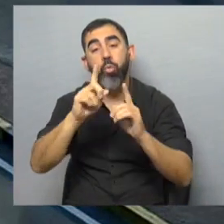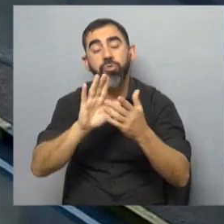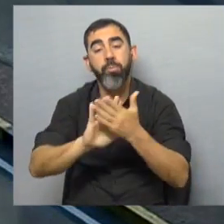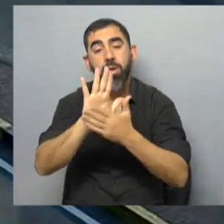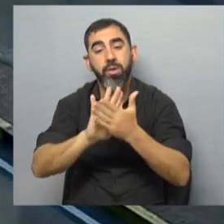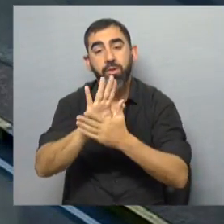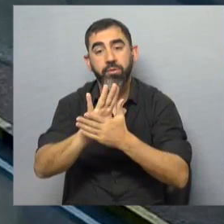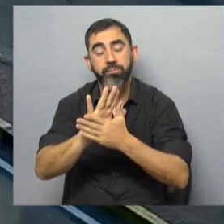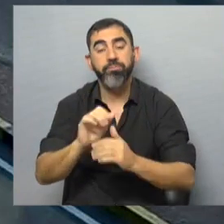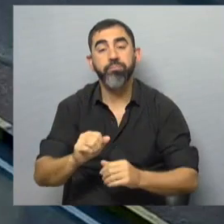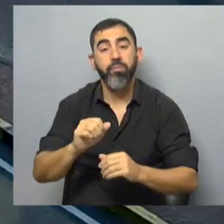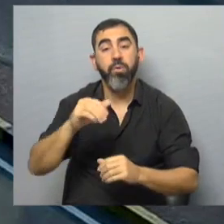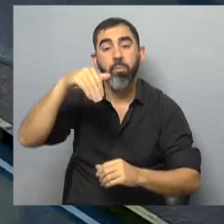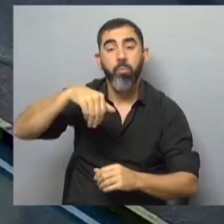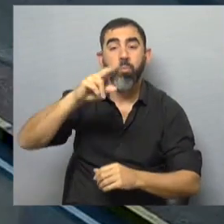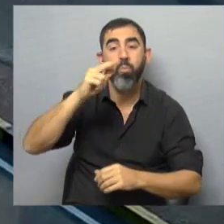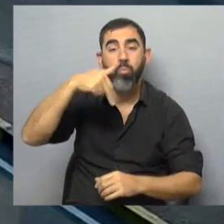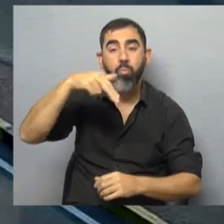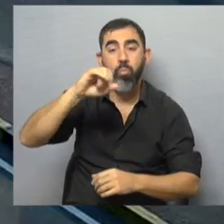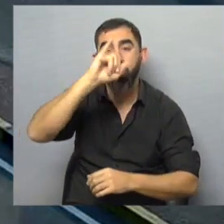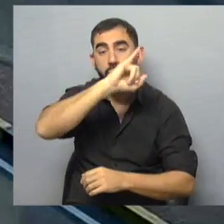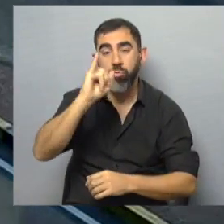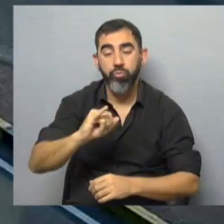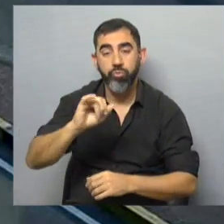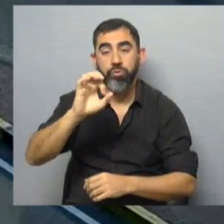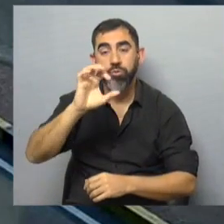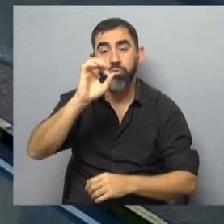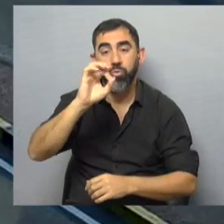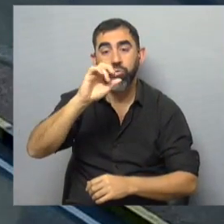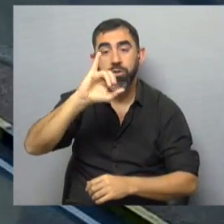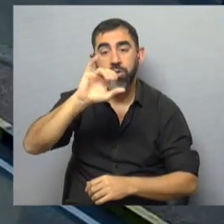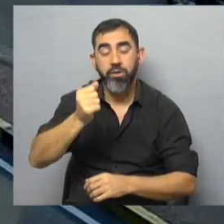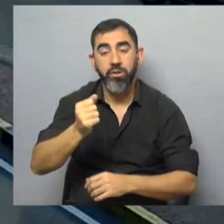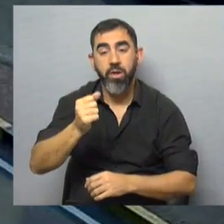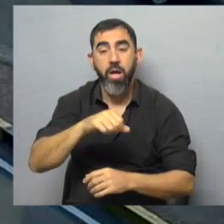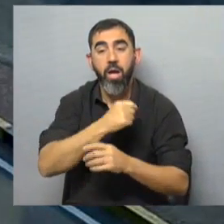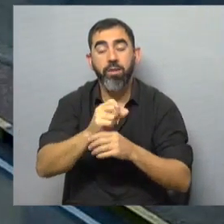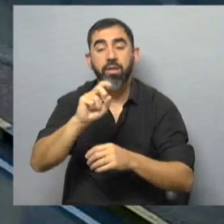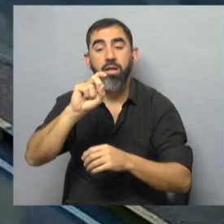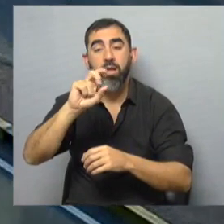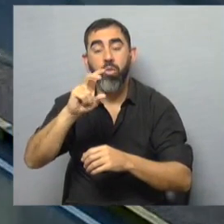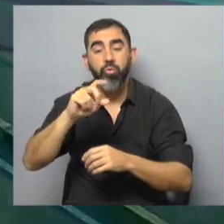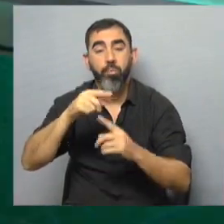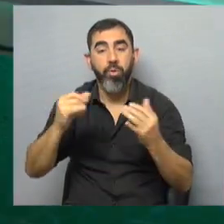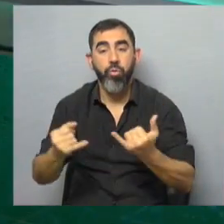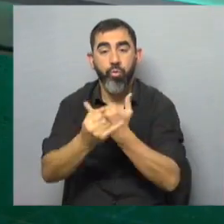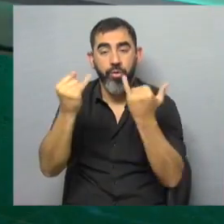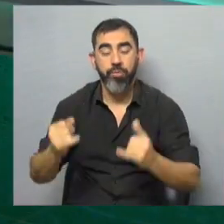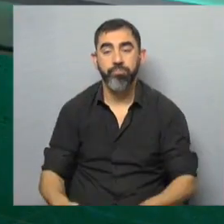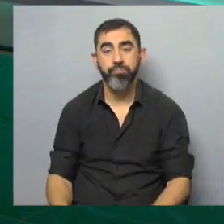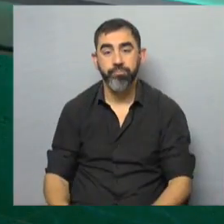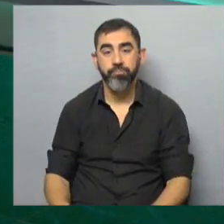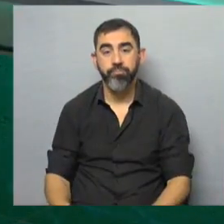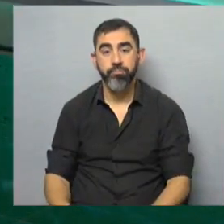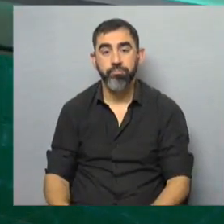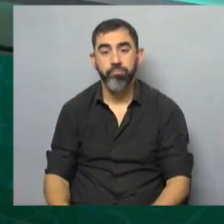podas. Exactamente, y Enrique Muñoz entre José Josería y Sarmiento hasta las 12 por tareas de carga y descarga. Muy bien, vamos